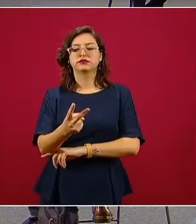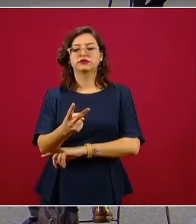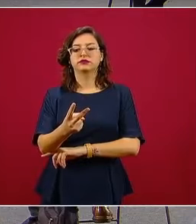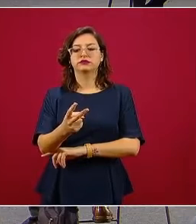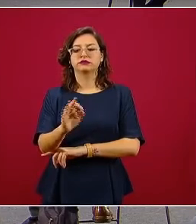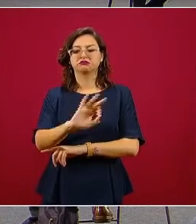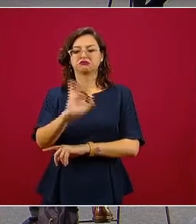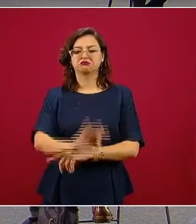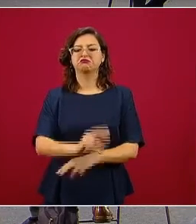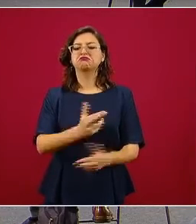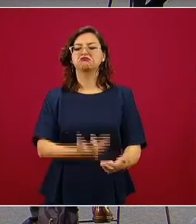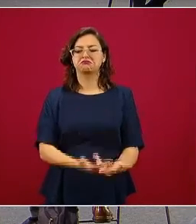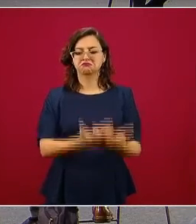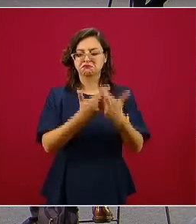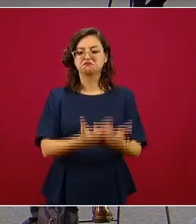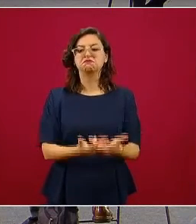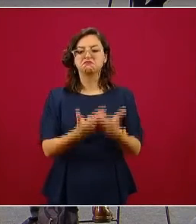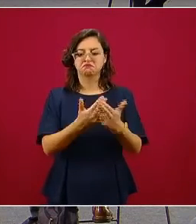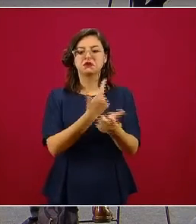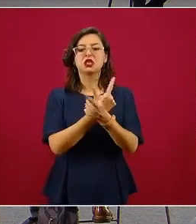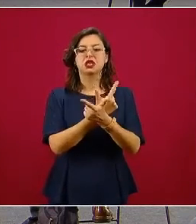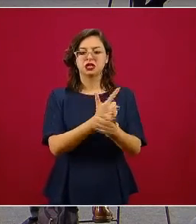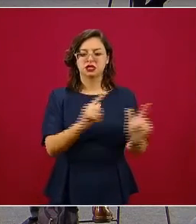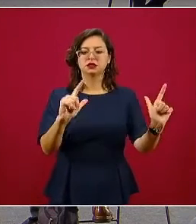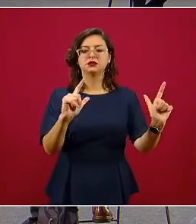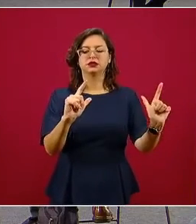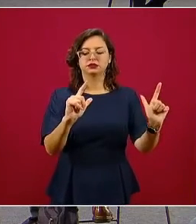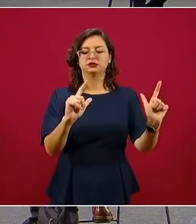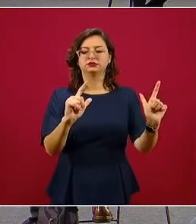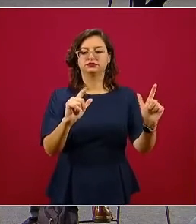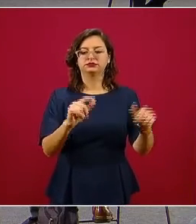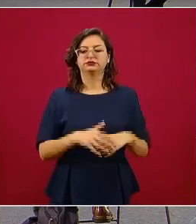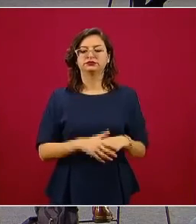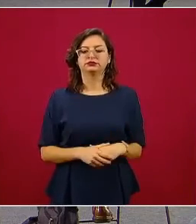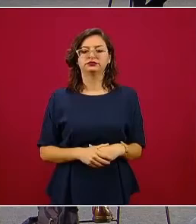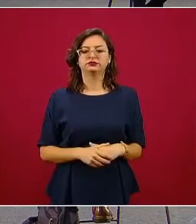de disponibilidad de camas,